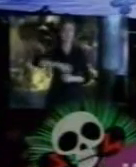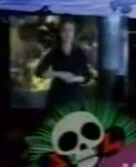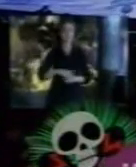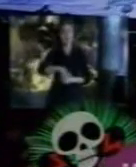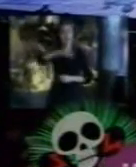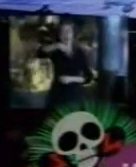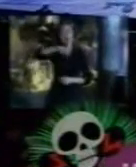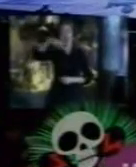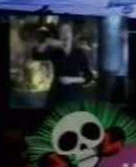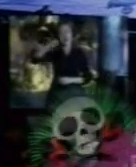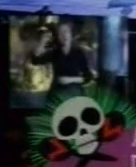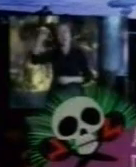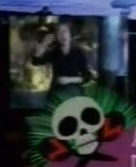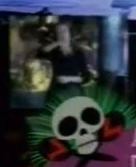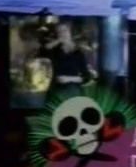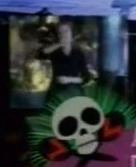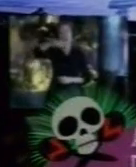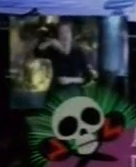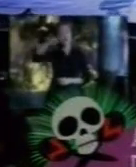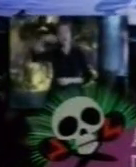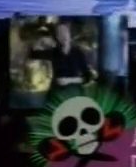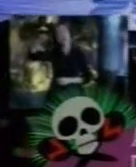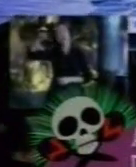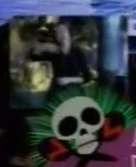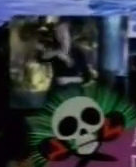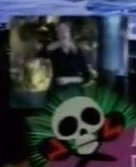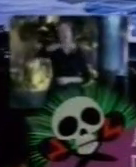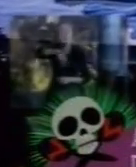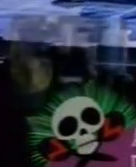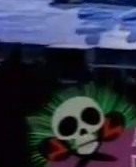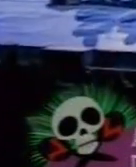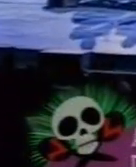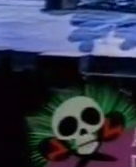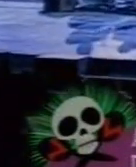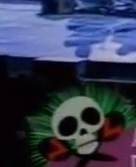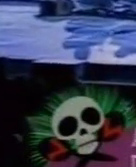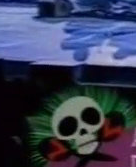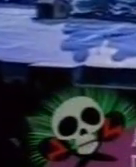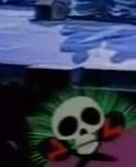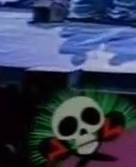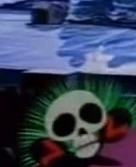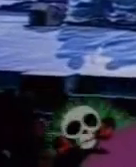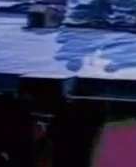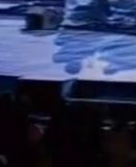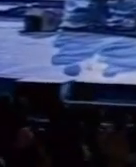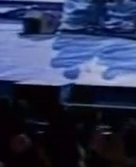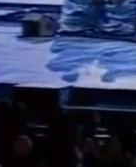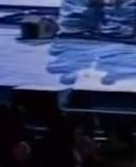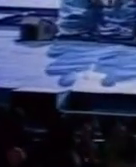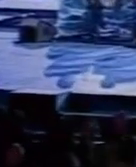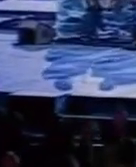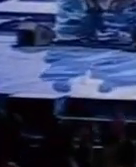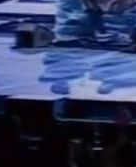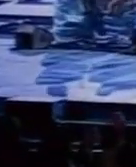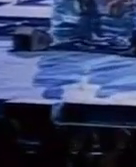na, na, na, na, na, na, na, na, na, na, na,